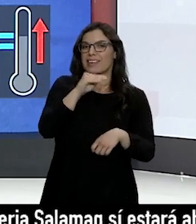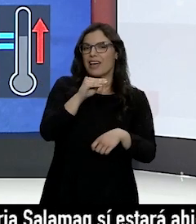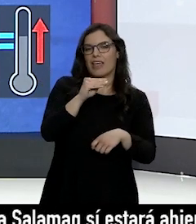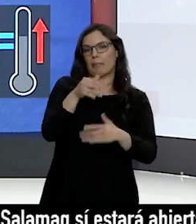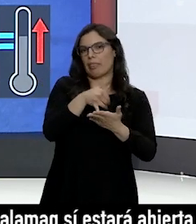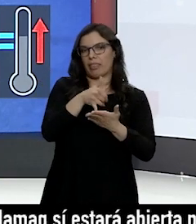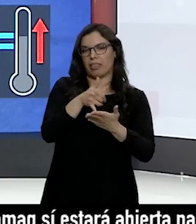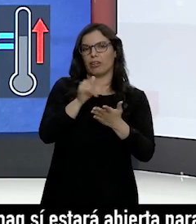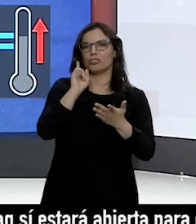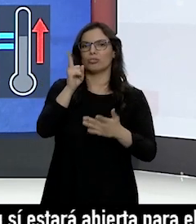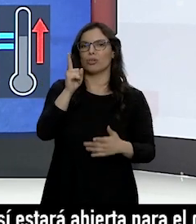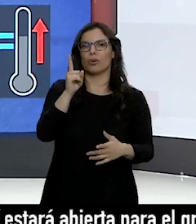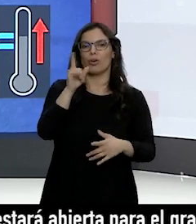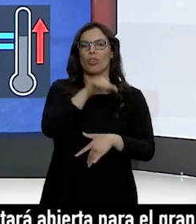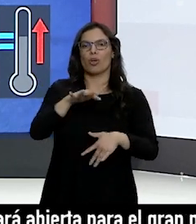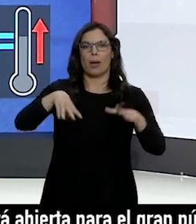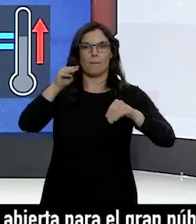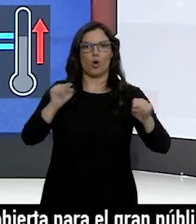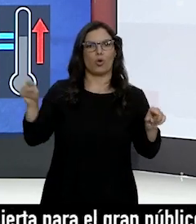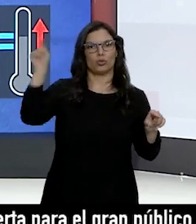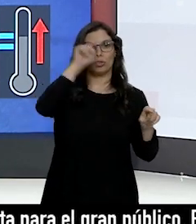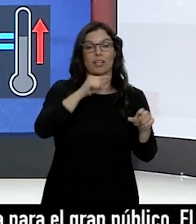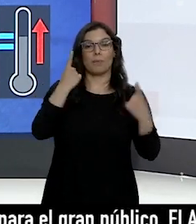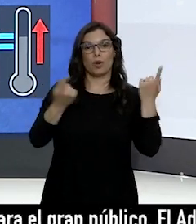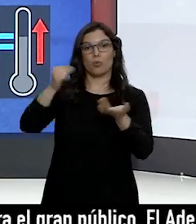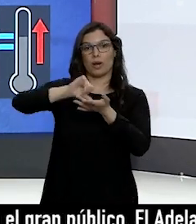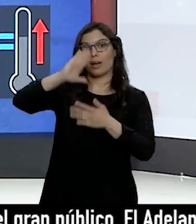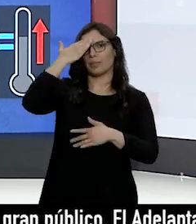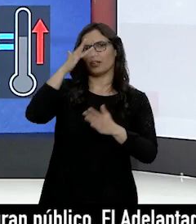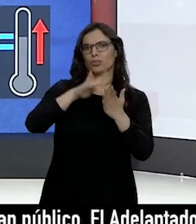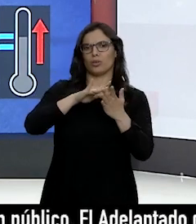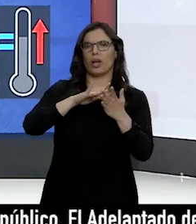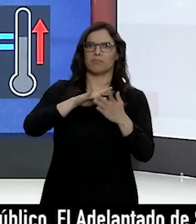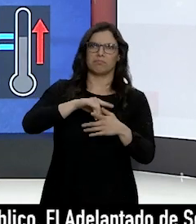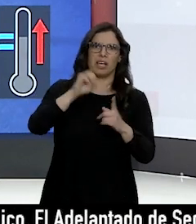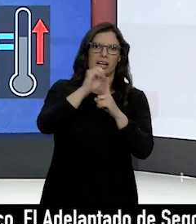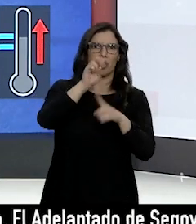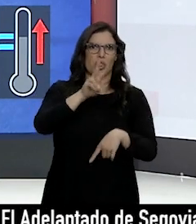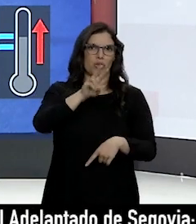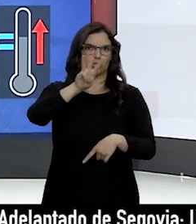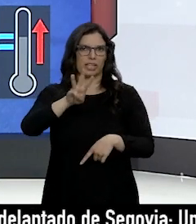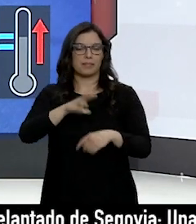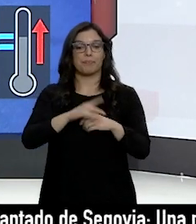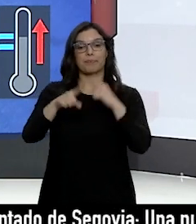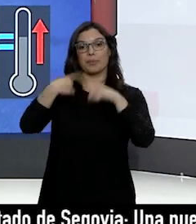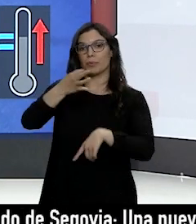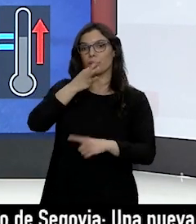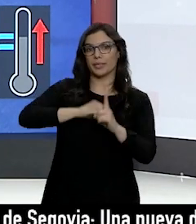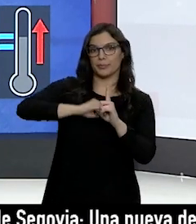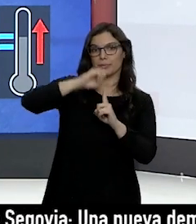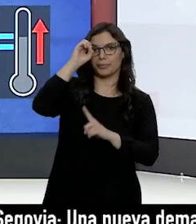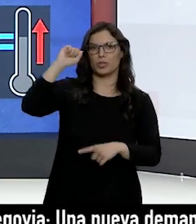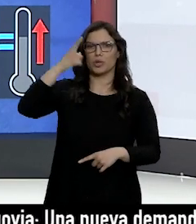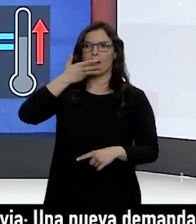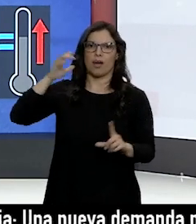sido débiles y se han quedado solo en zonas de montaña, pero en muchas capitales de provincia hemos bajado hasta los 2 o 3 grados. Por la tarde suben las temperaturas, el